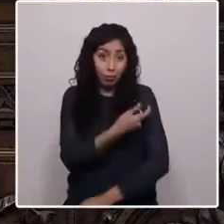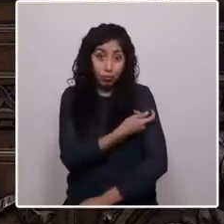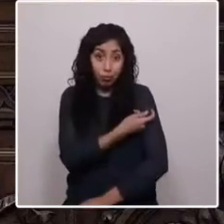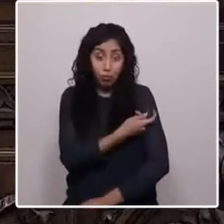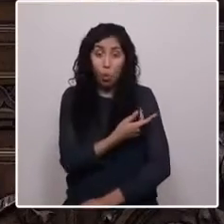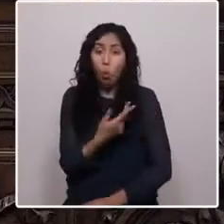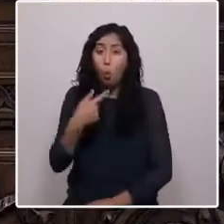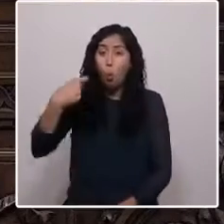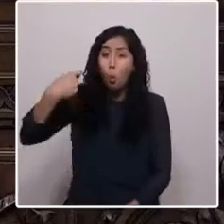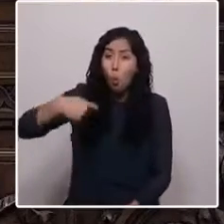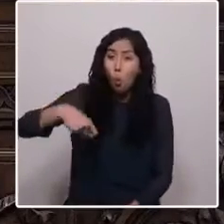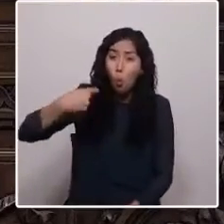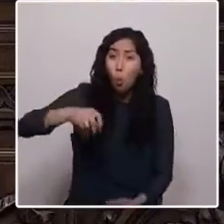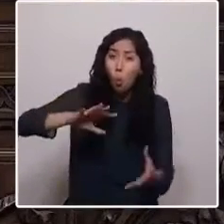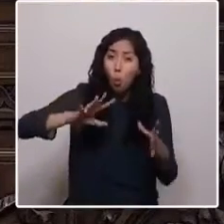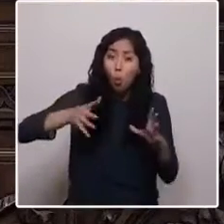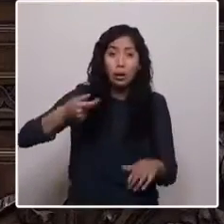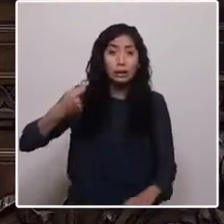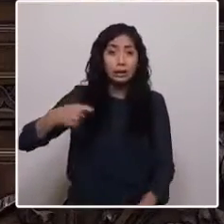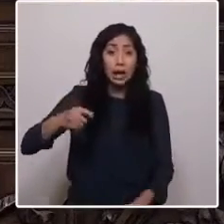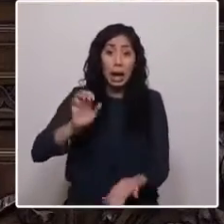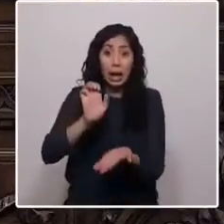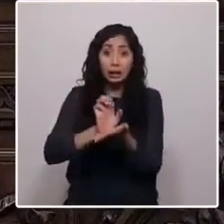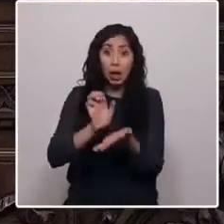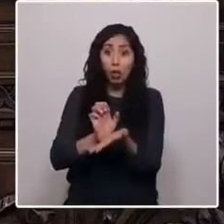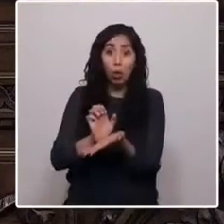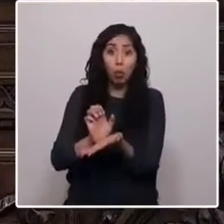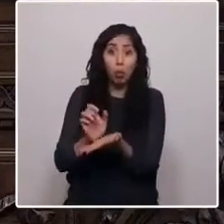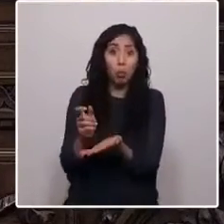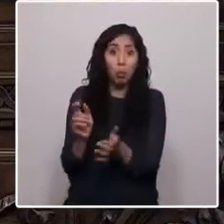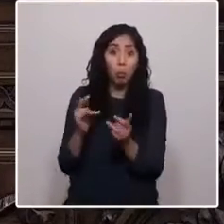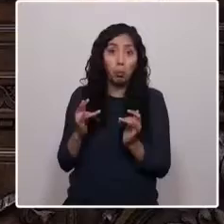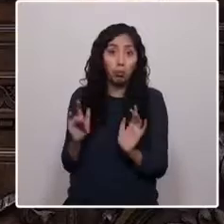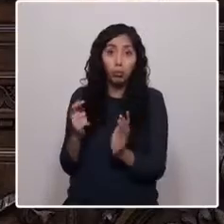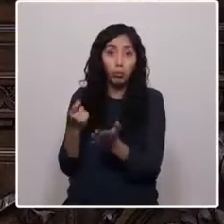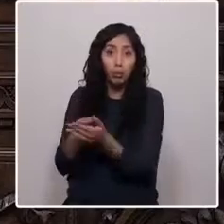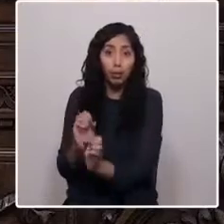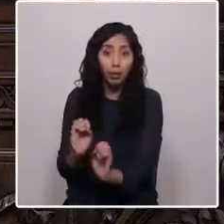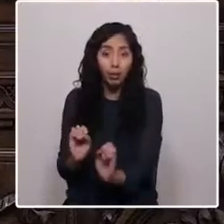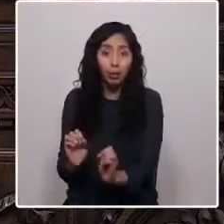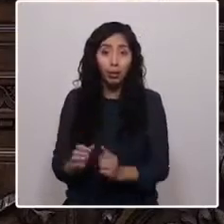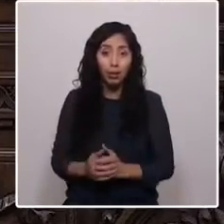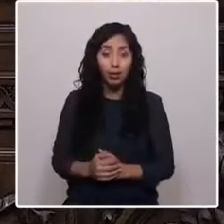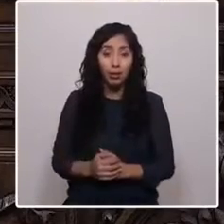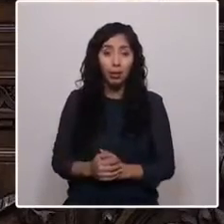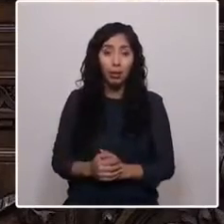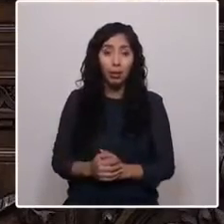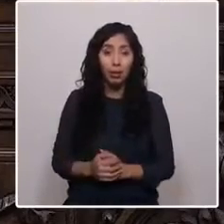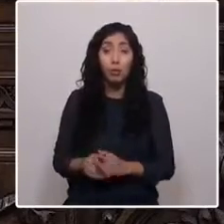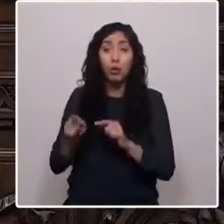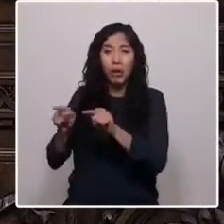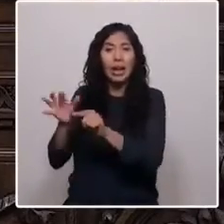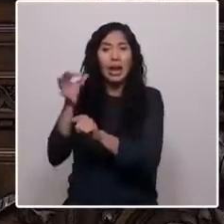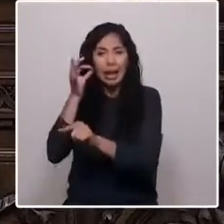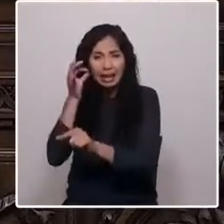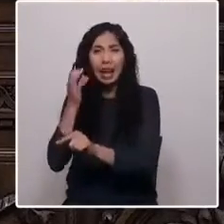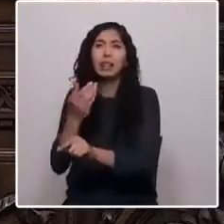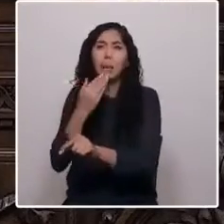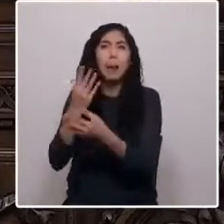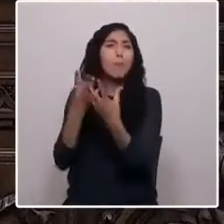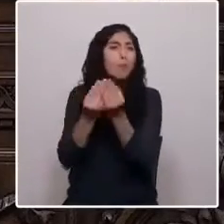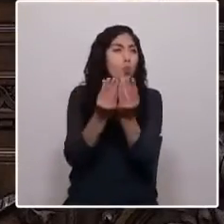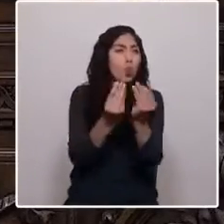del mundo y que no está cubierto por el Estado. Por ella, y miles de chilenos que necesitan una salud